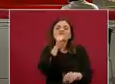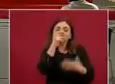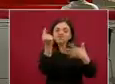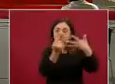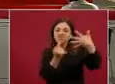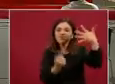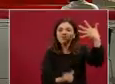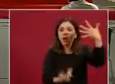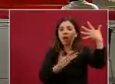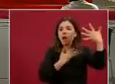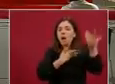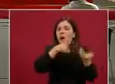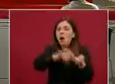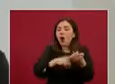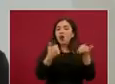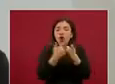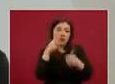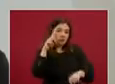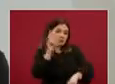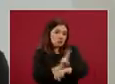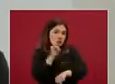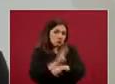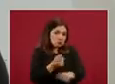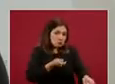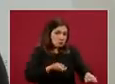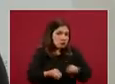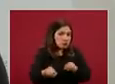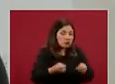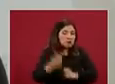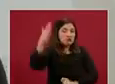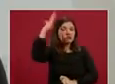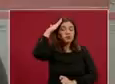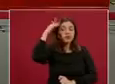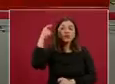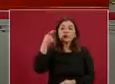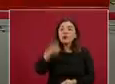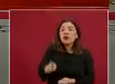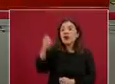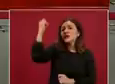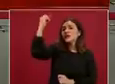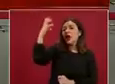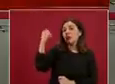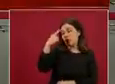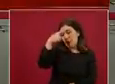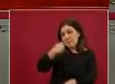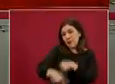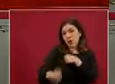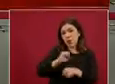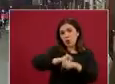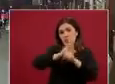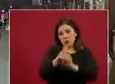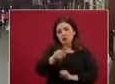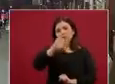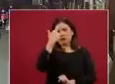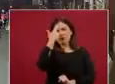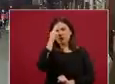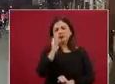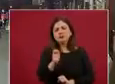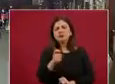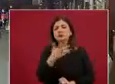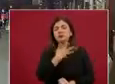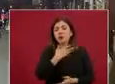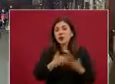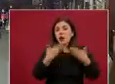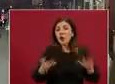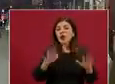que en su momento monitorea y pondera el semáforo de riesgo COVID. Recordemos que son